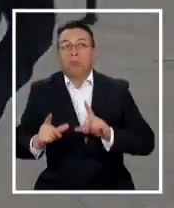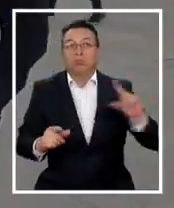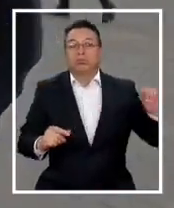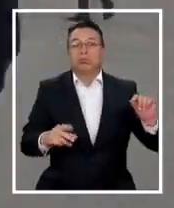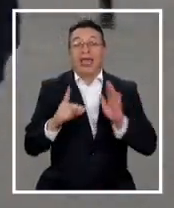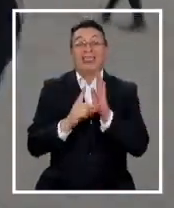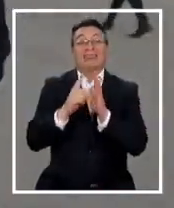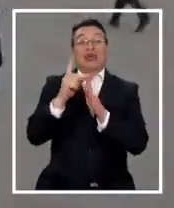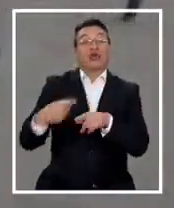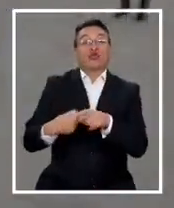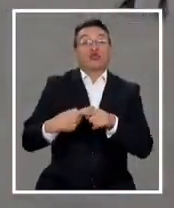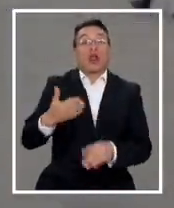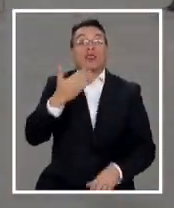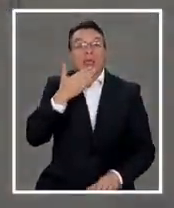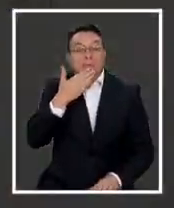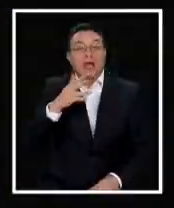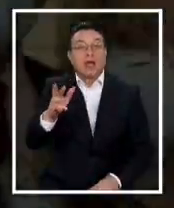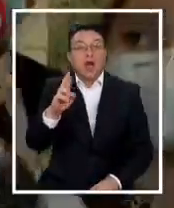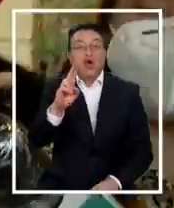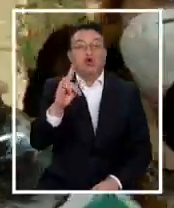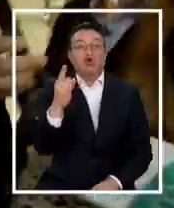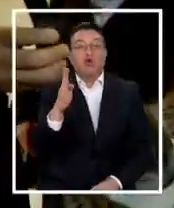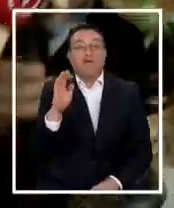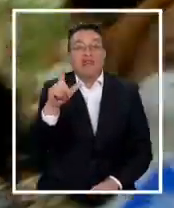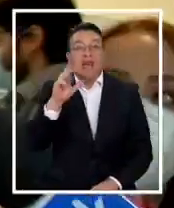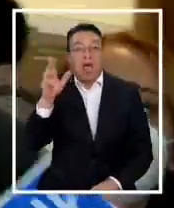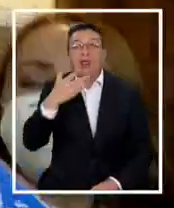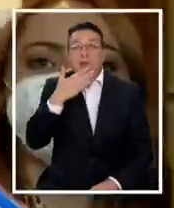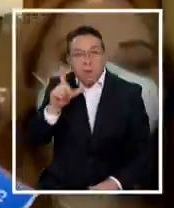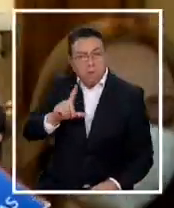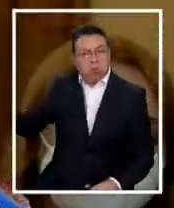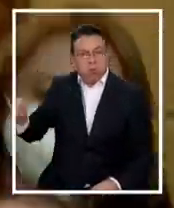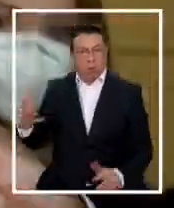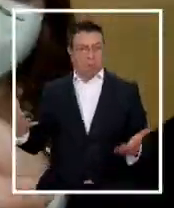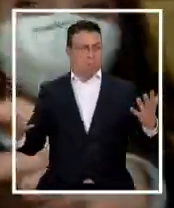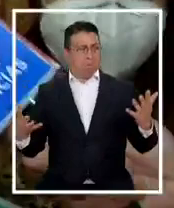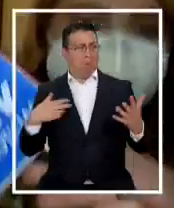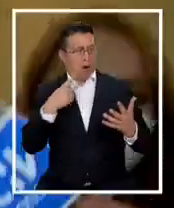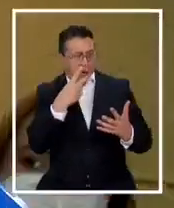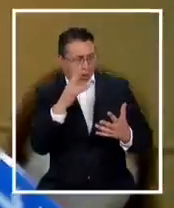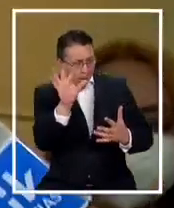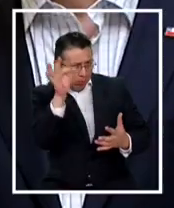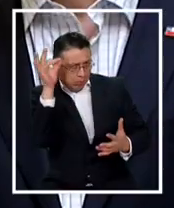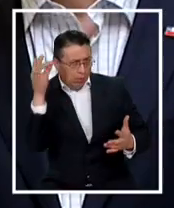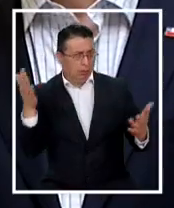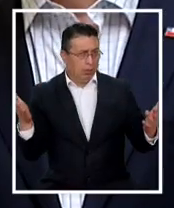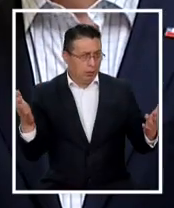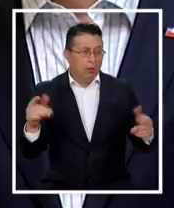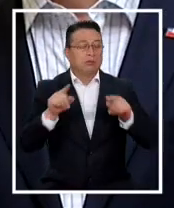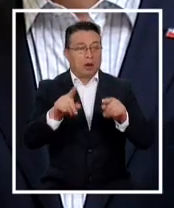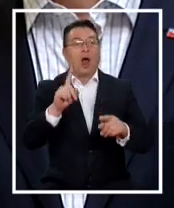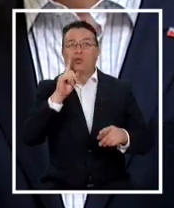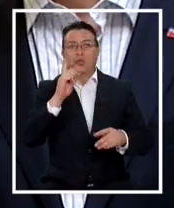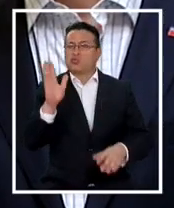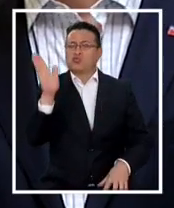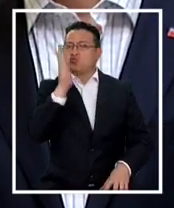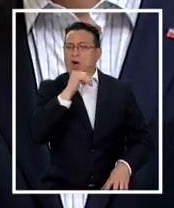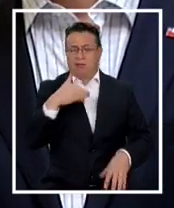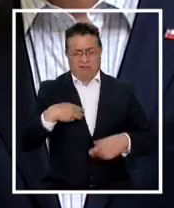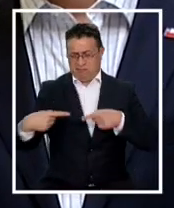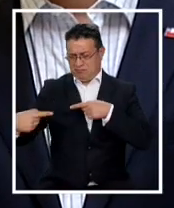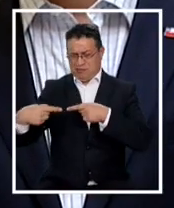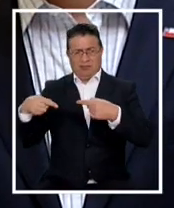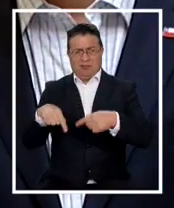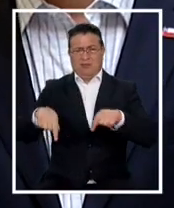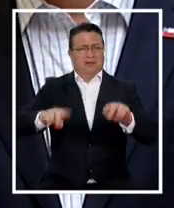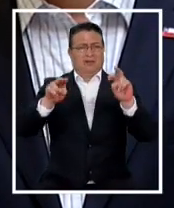de Desarrollo Social, Carla Rubilara. Puedo dar total confianza y fe de que no existe ninguna diferencia ni en esta ni en